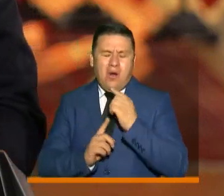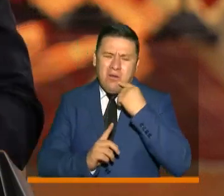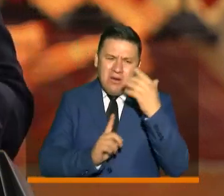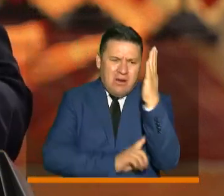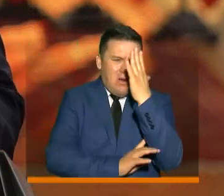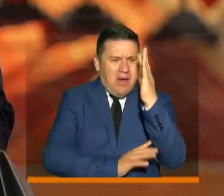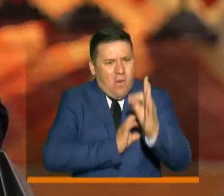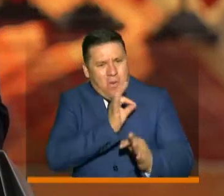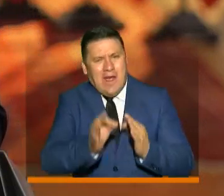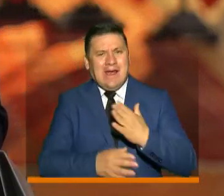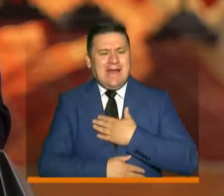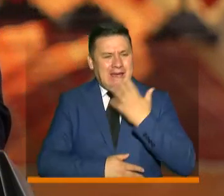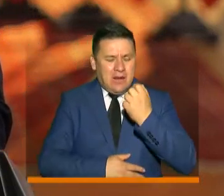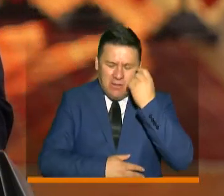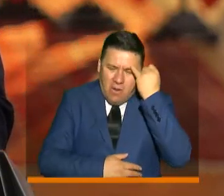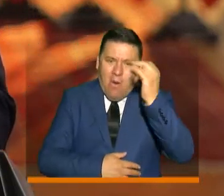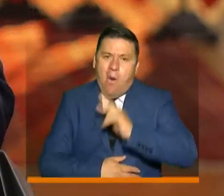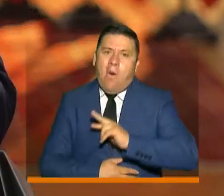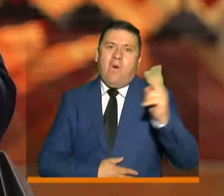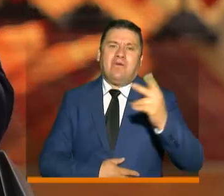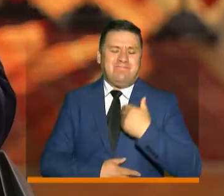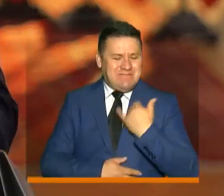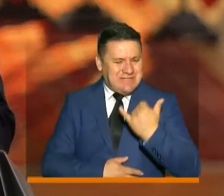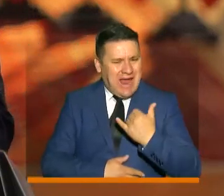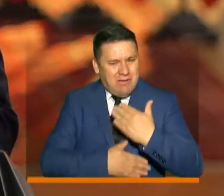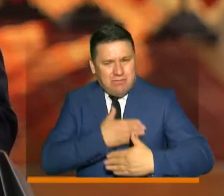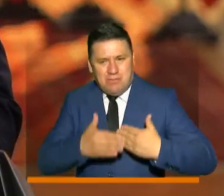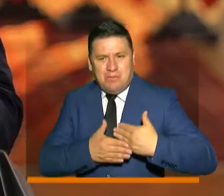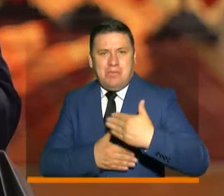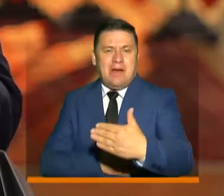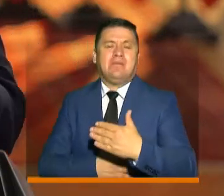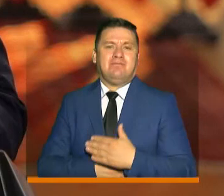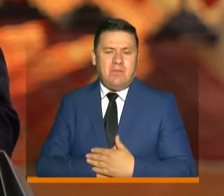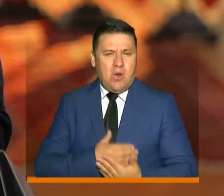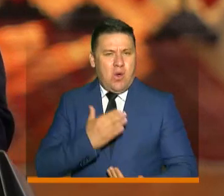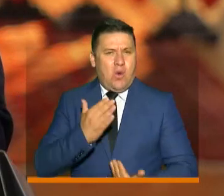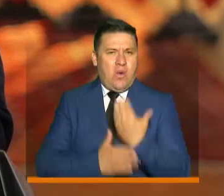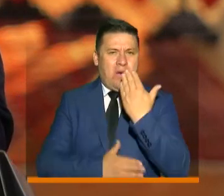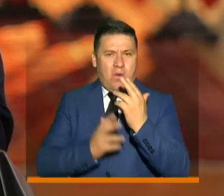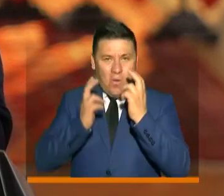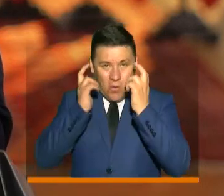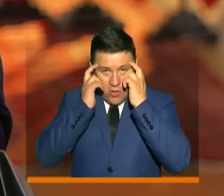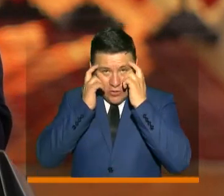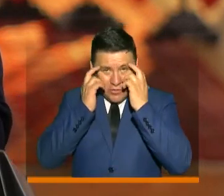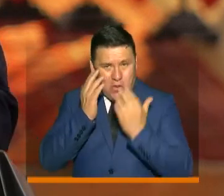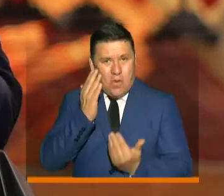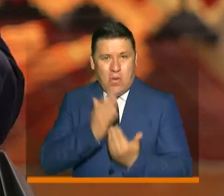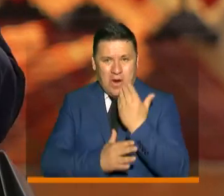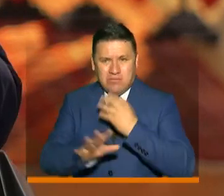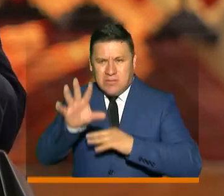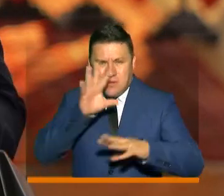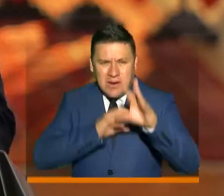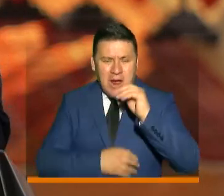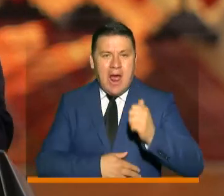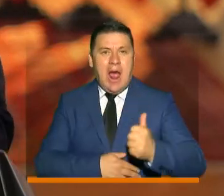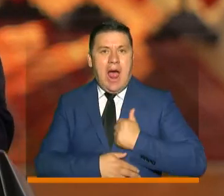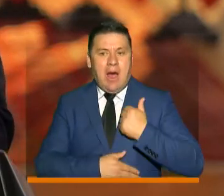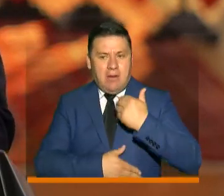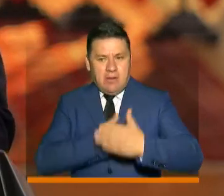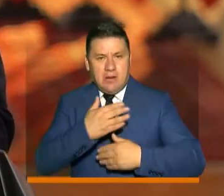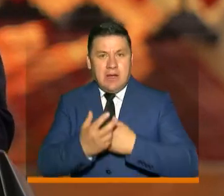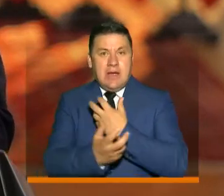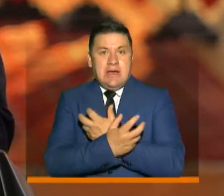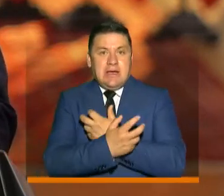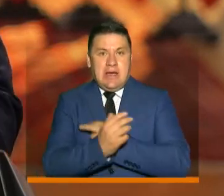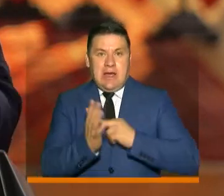se evidencia también en nuestra capacidad de generar nuevos conocimientos y aprovechar los avances de la